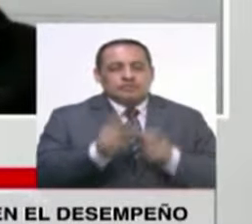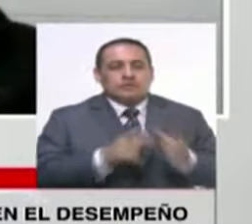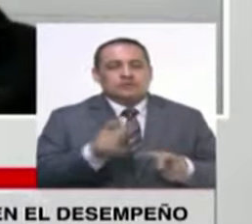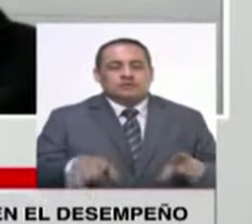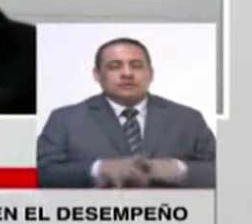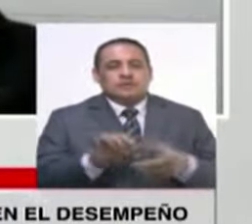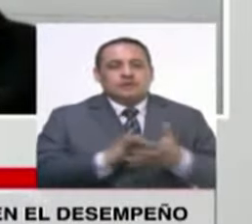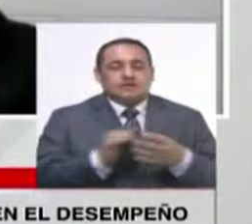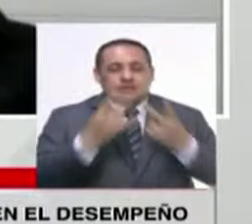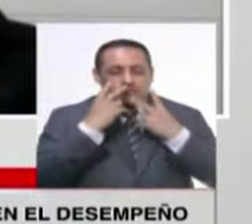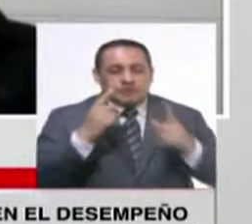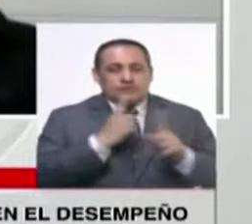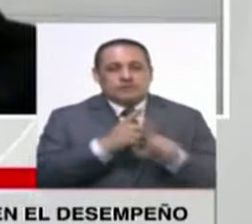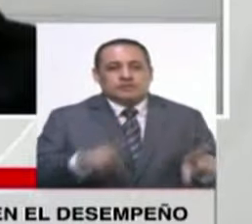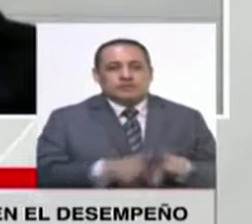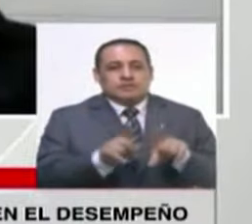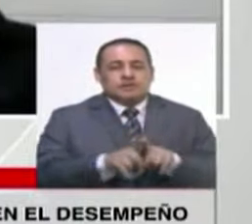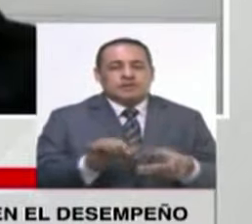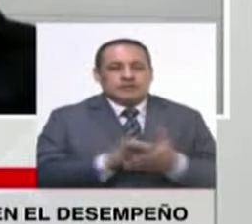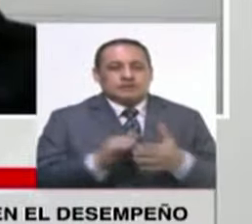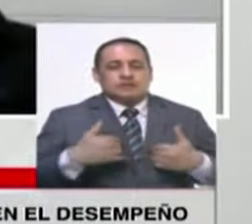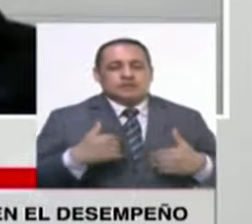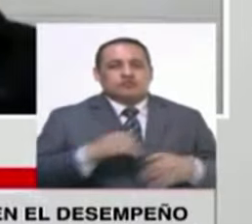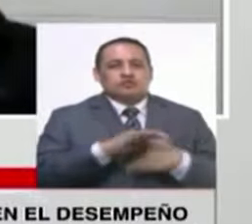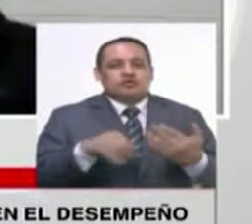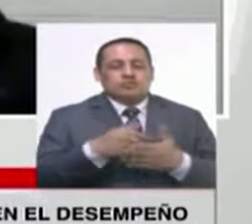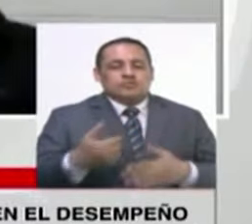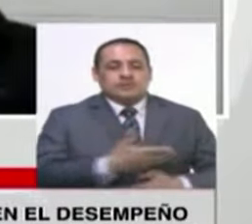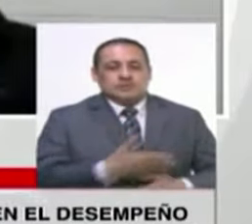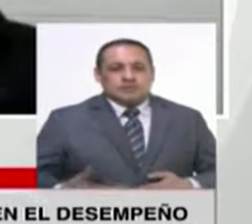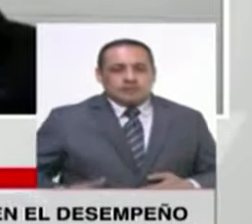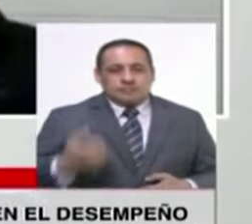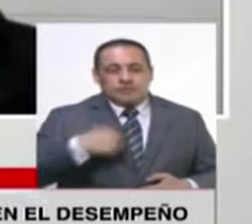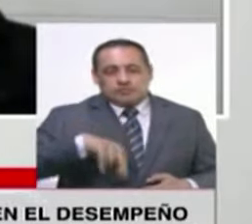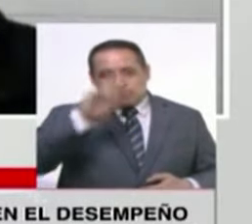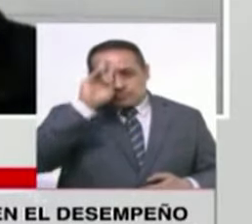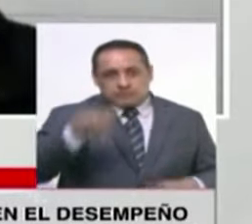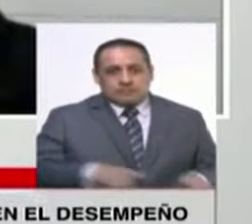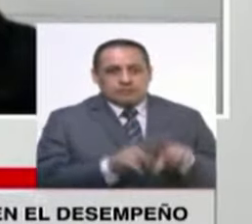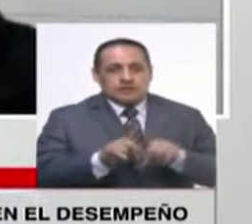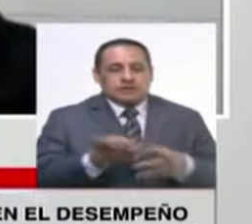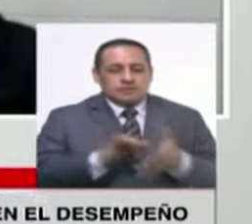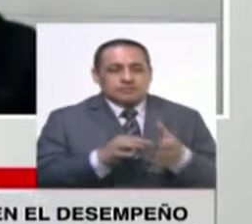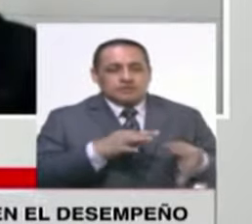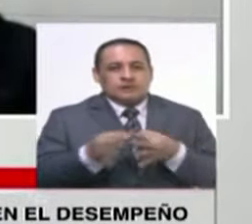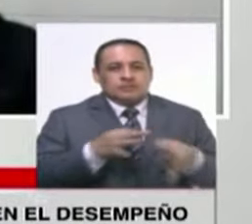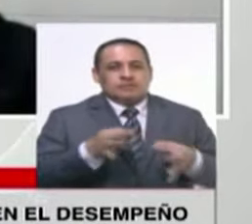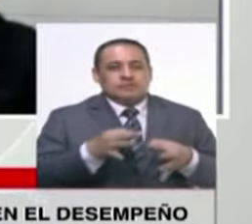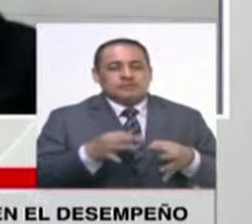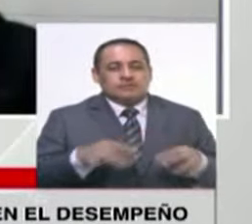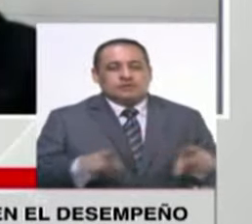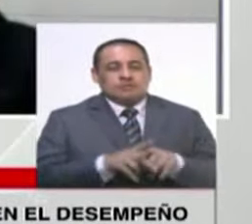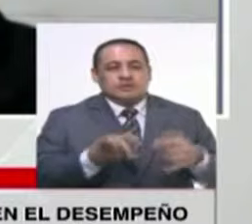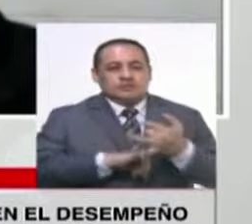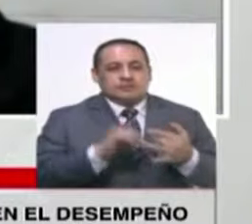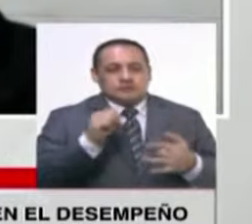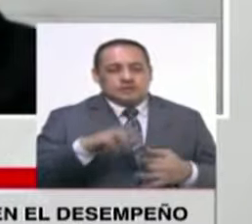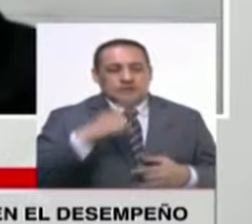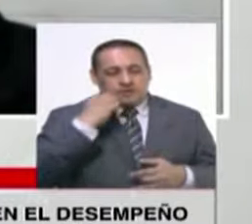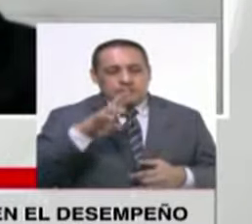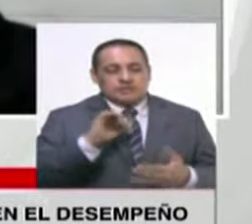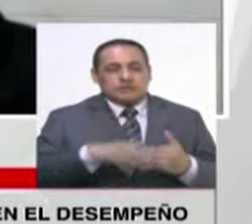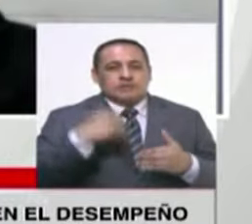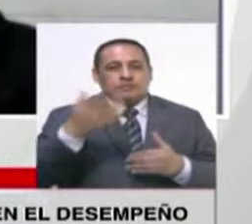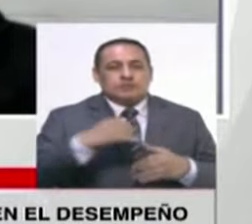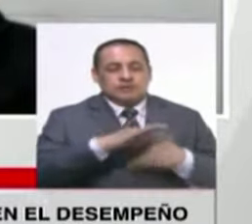situación directamente al presidente de la República. Acaba de decirlo hoy día. Señor Samir, después de